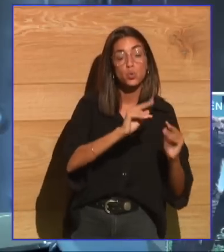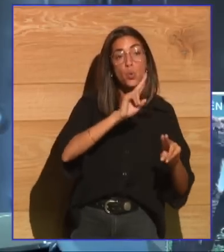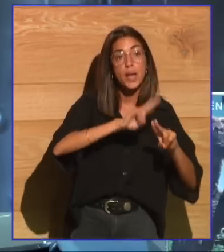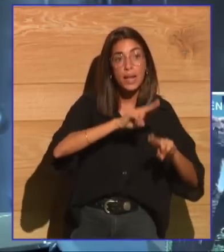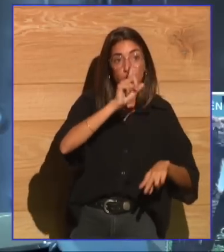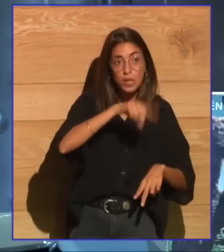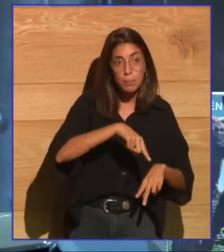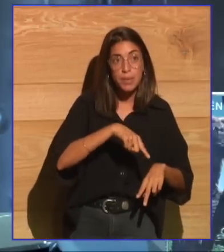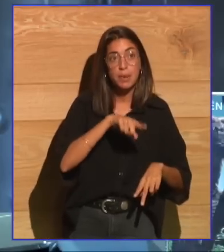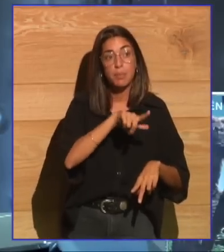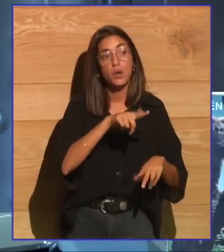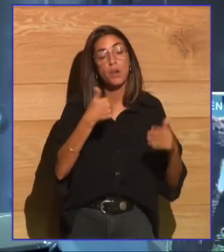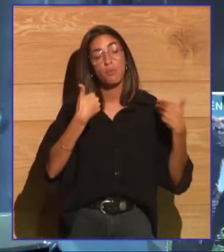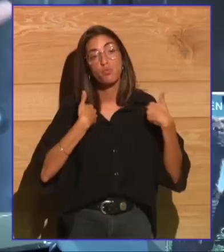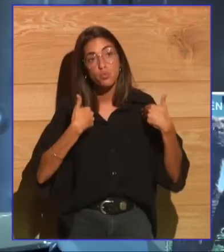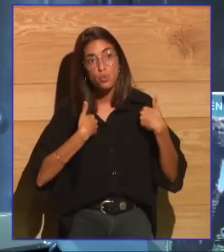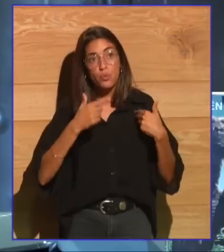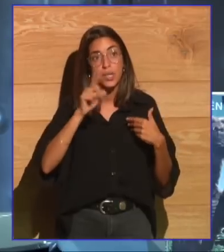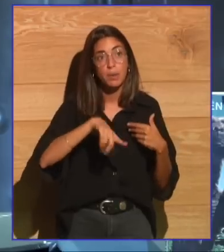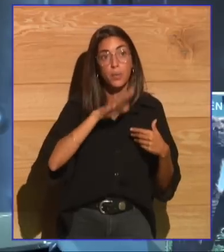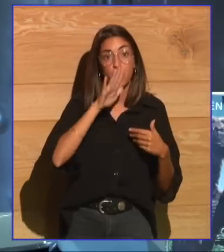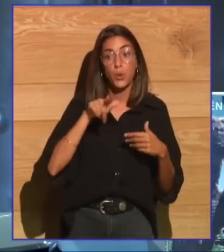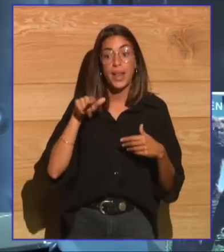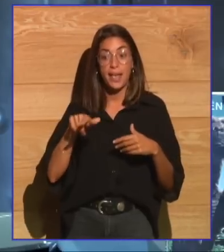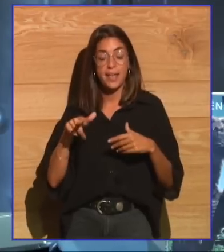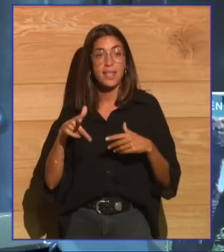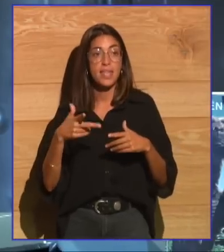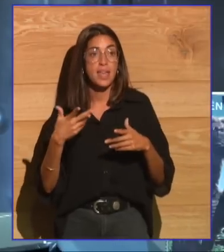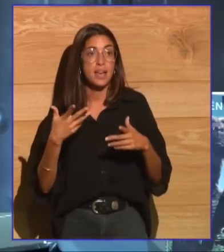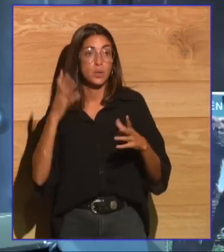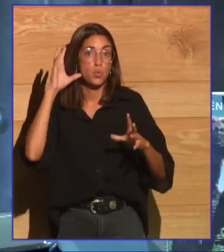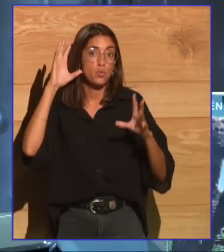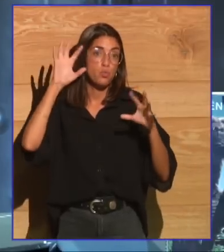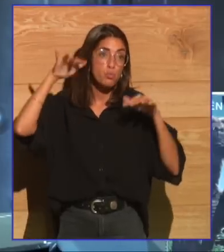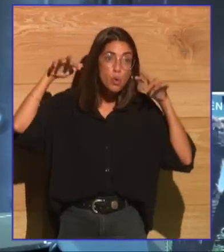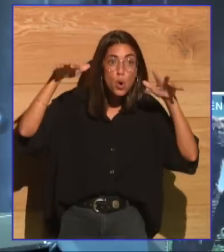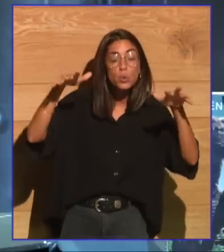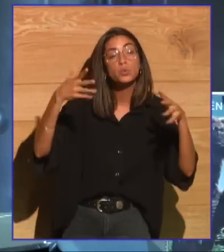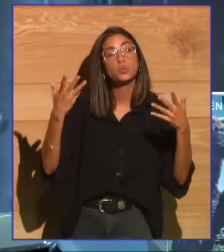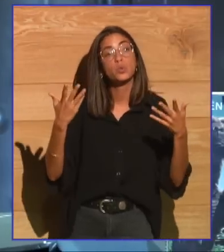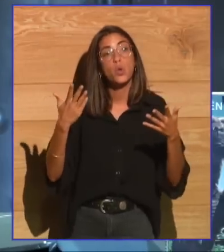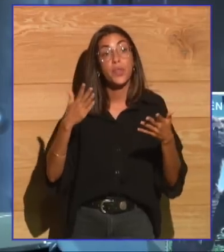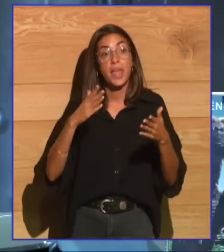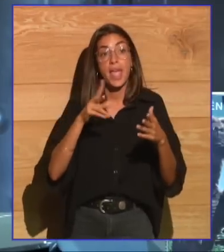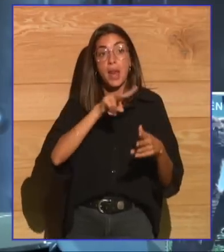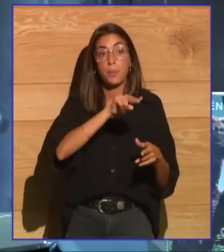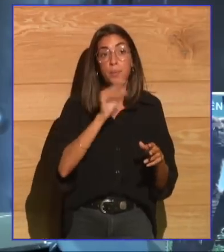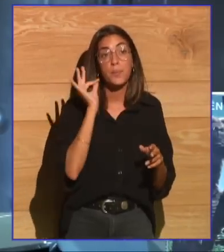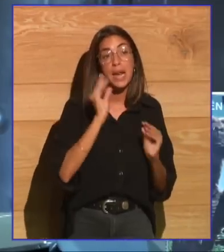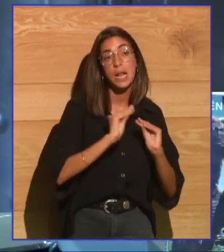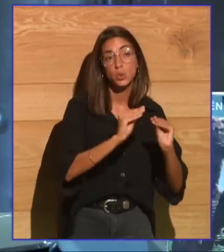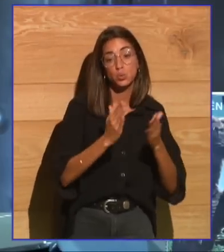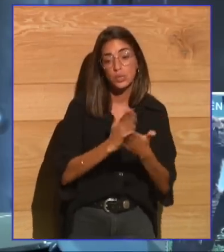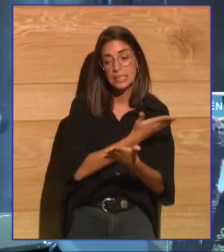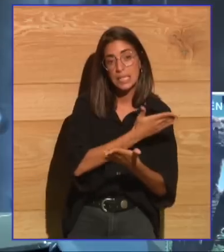serlo sin embargo con ella es un monstruo es separado de su hermana se le ocultan las